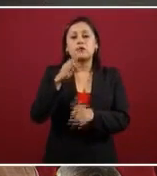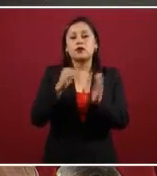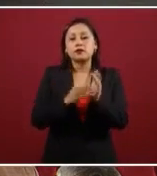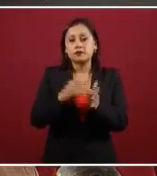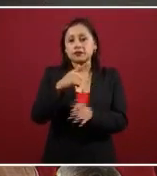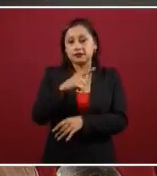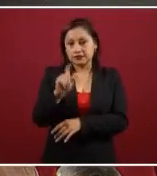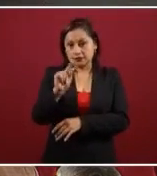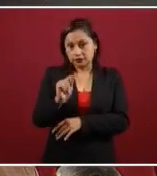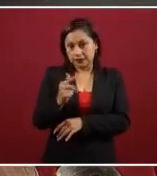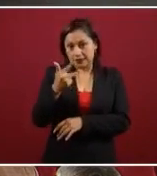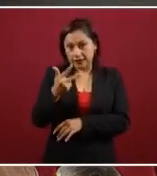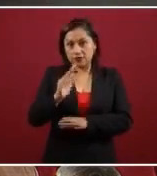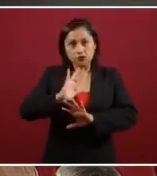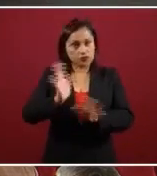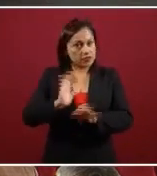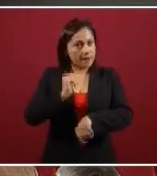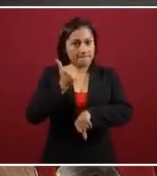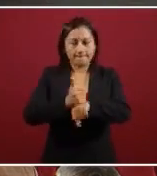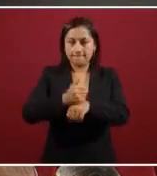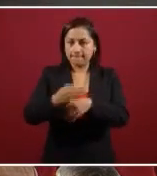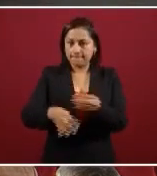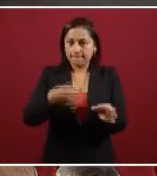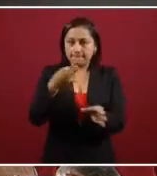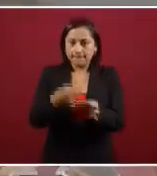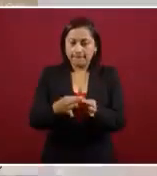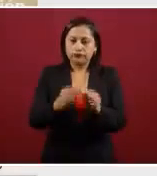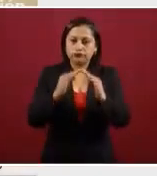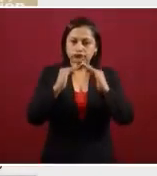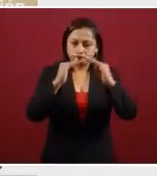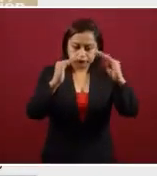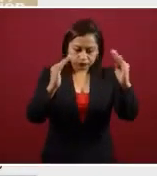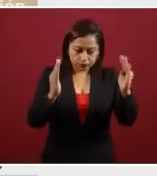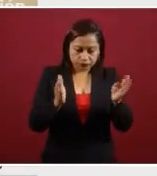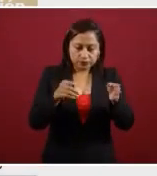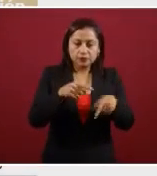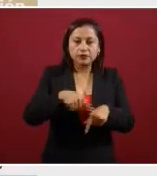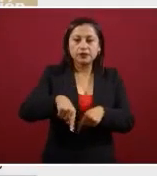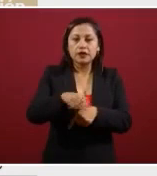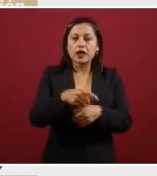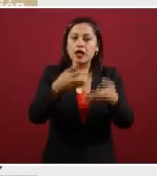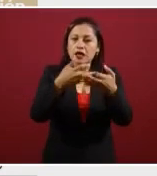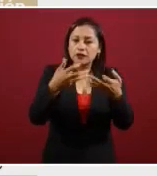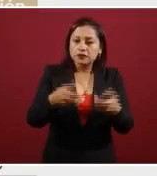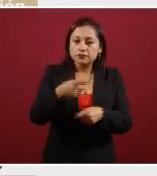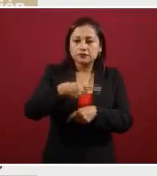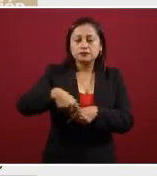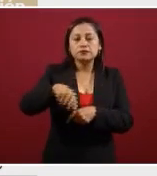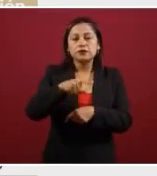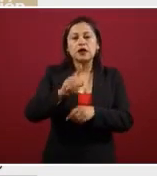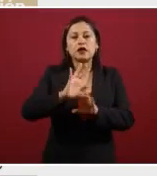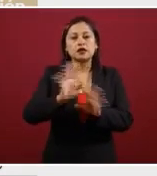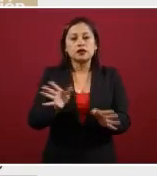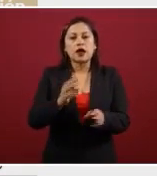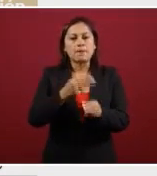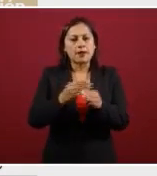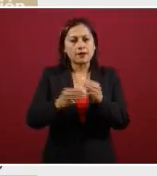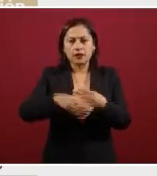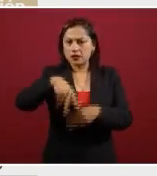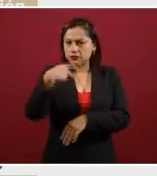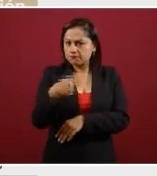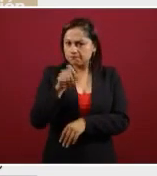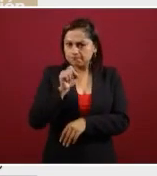4.378. Estos ya se instalaron, están con materiales de las localidades, con materiales rústicos, pero ya están.